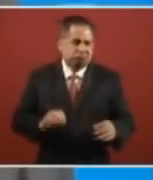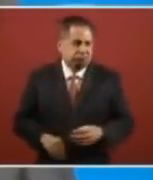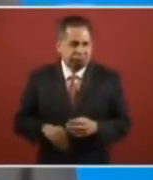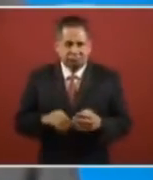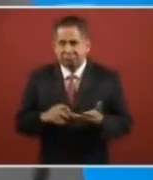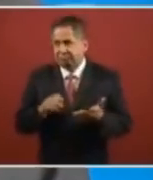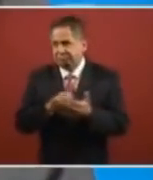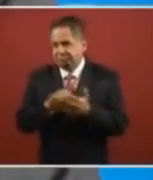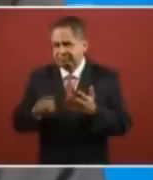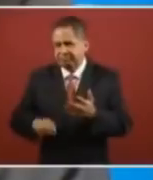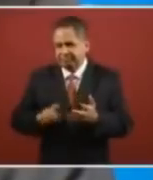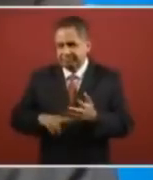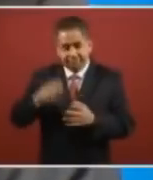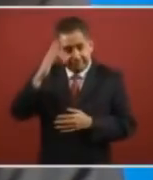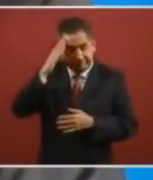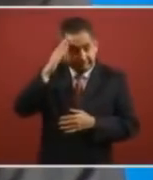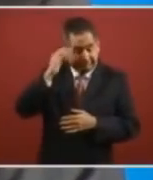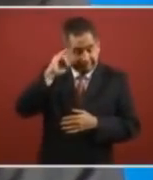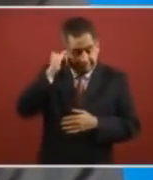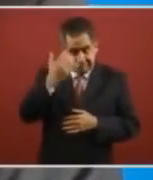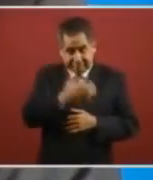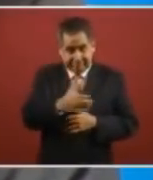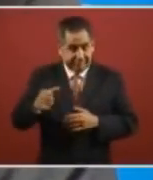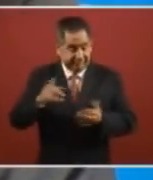como el dirigente campesino